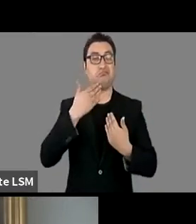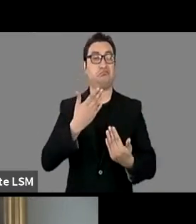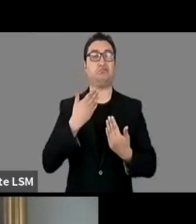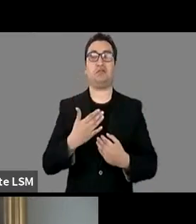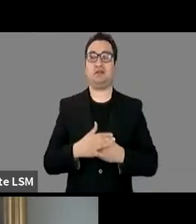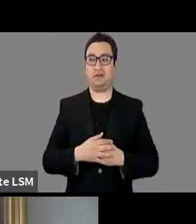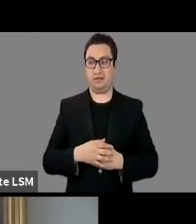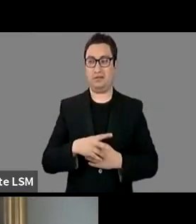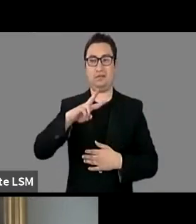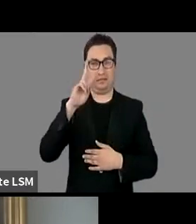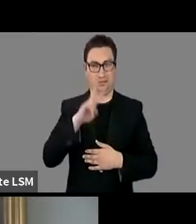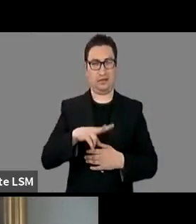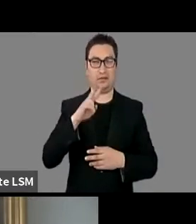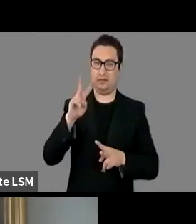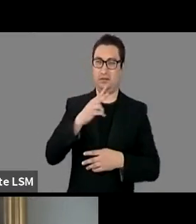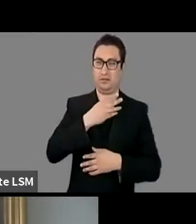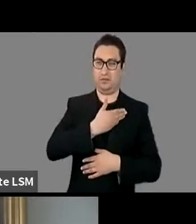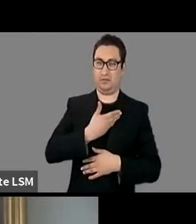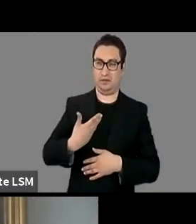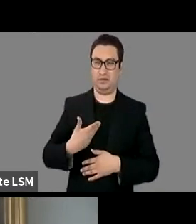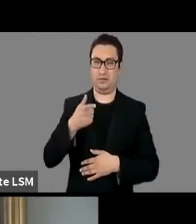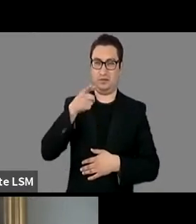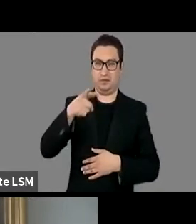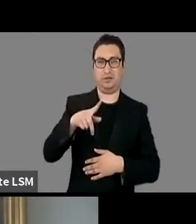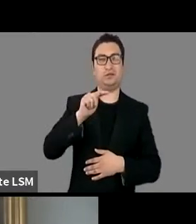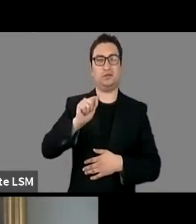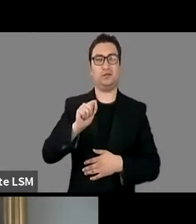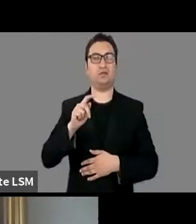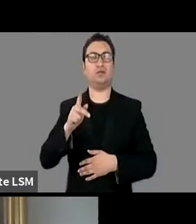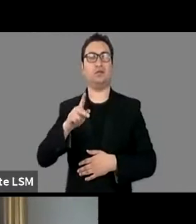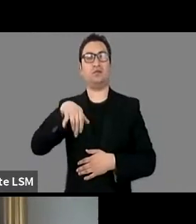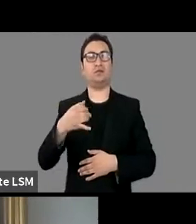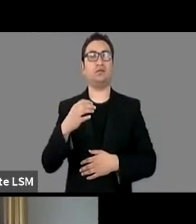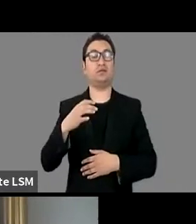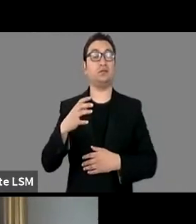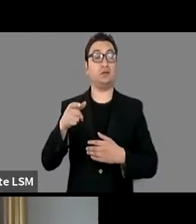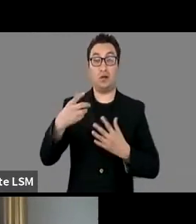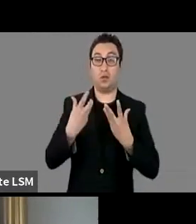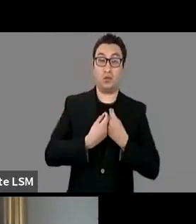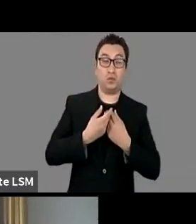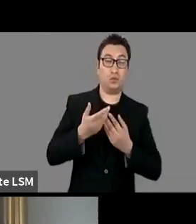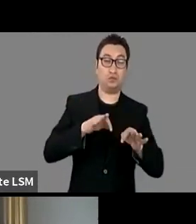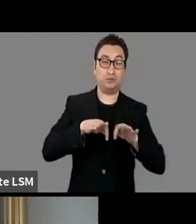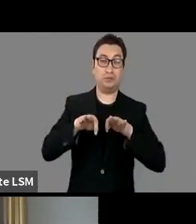al presidente del Tribunal Superior de Justicia, con quien hemos venido trabajando varias actividades,